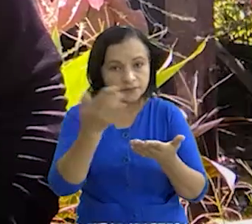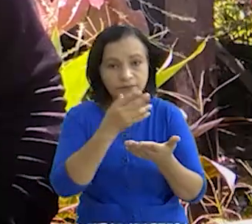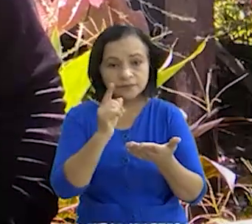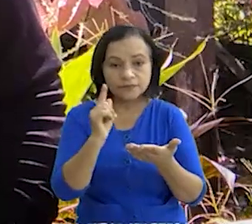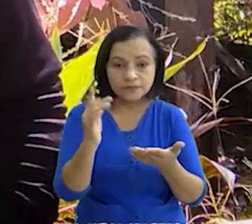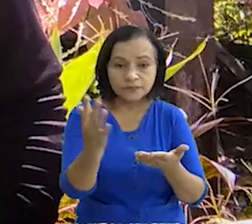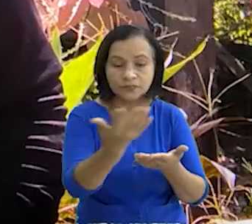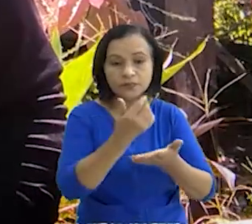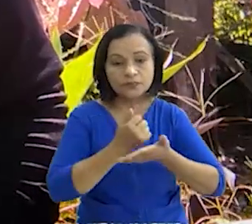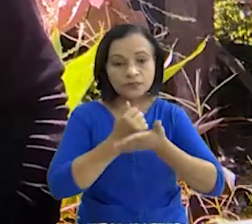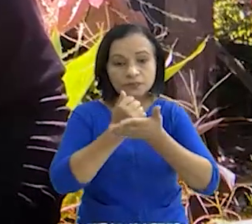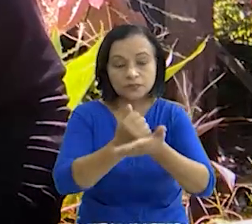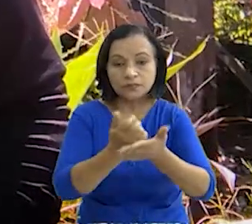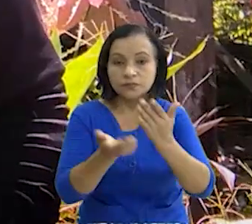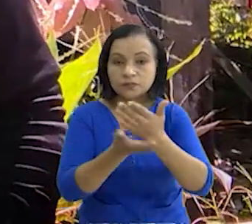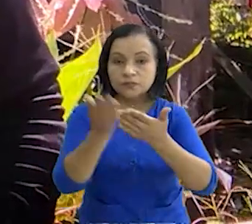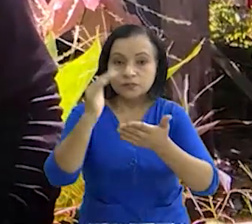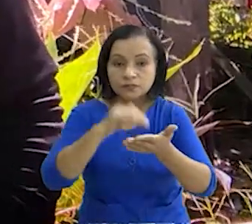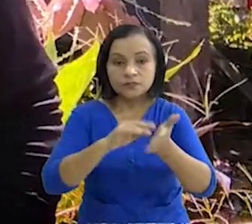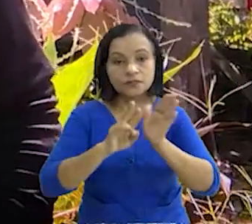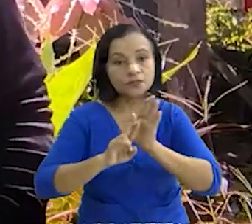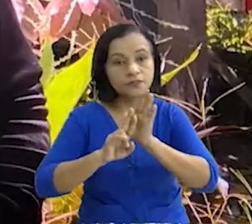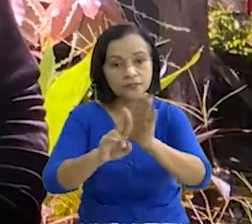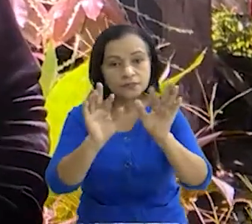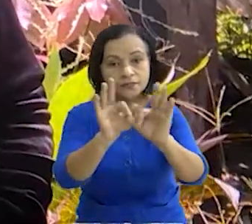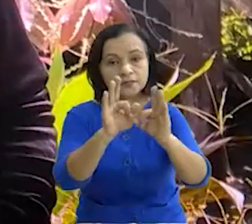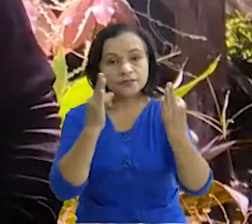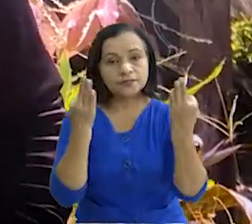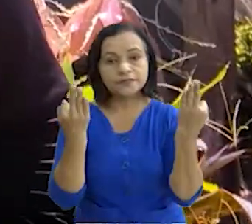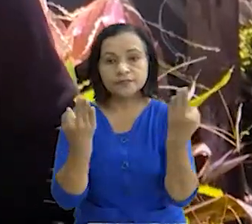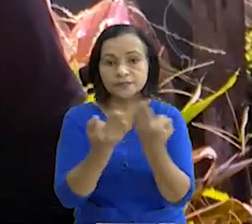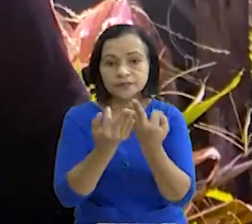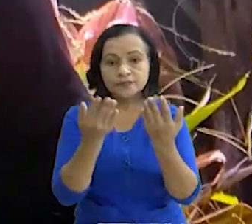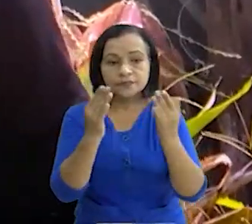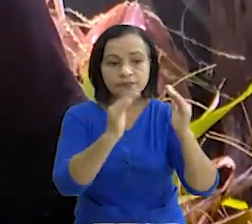eso, pues nos permitió reactivarnos, darle respuesta a la gente, que la gente